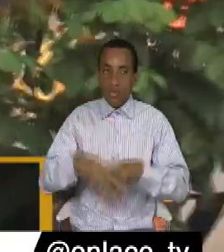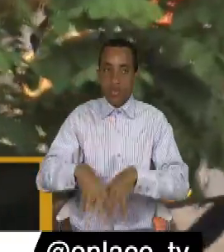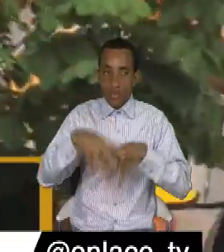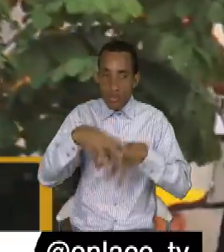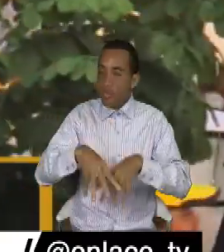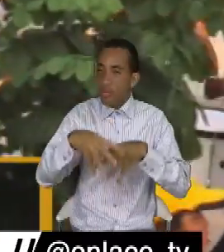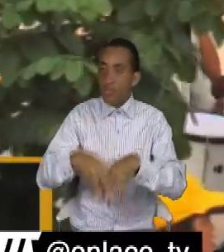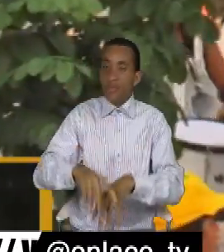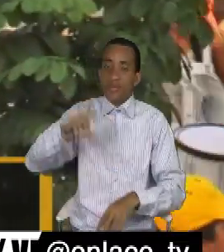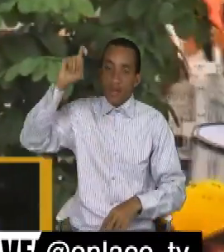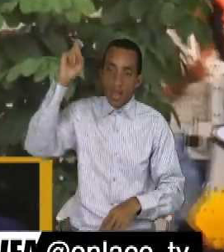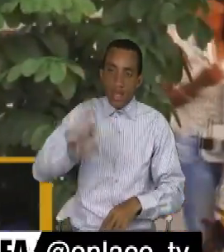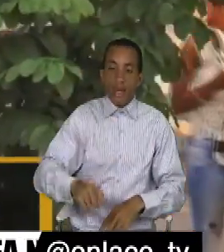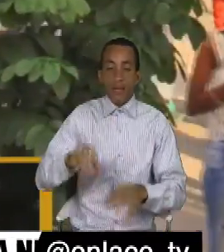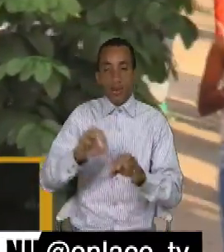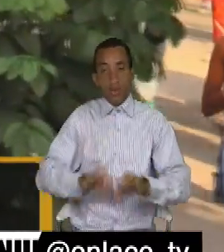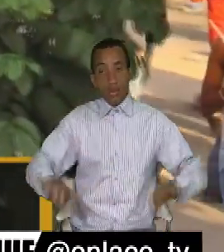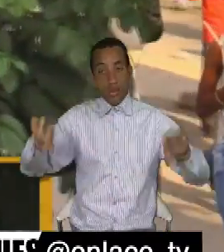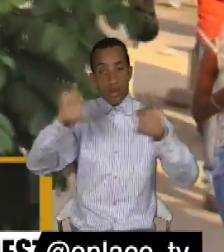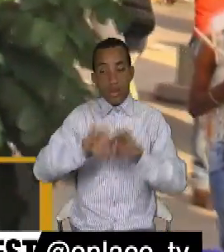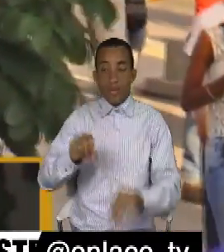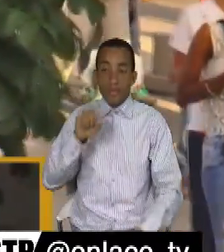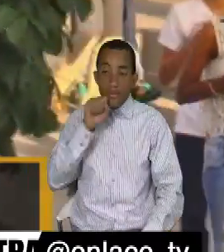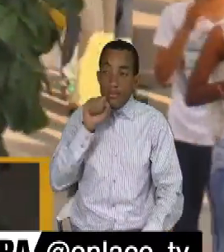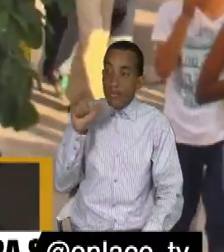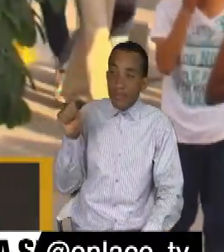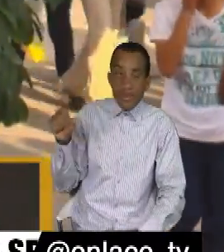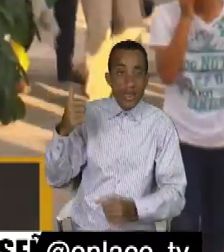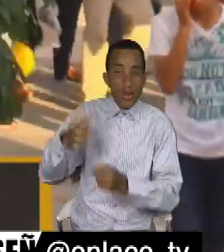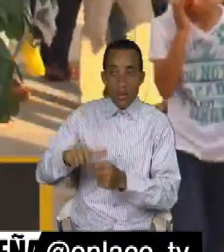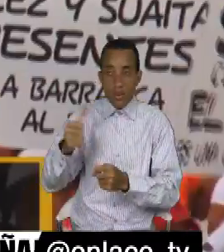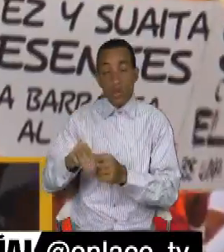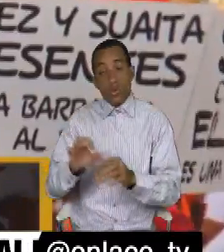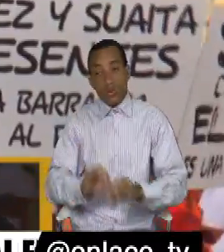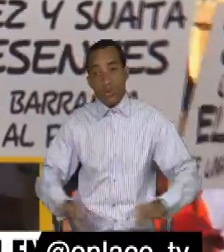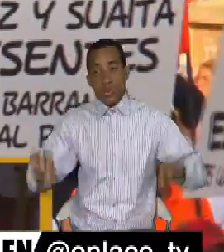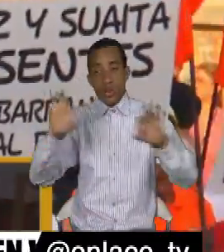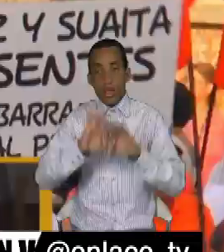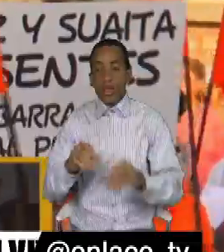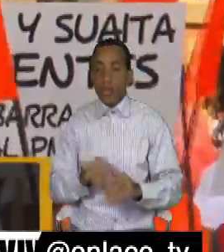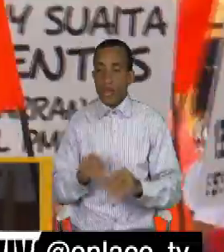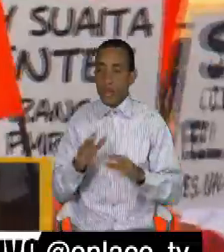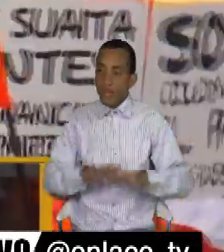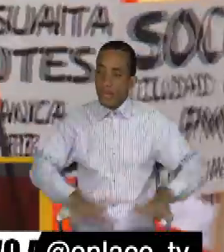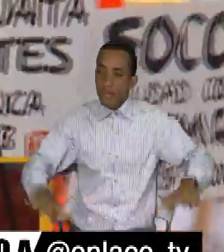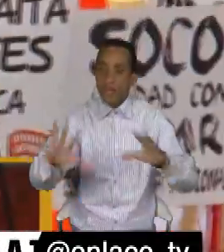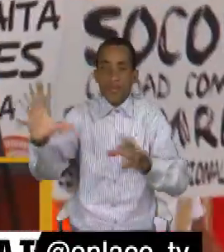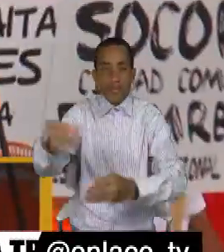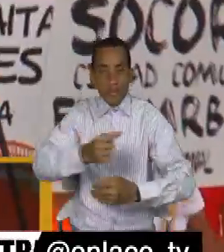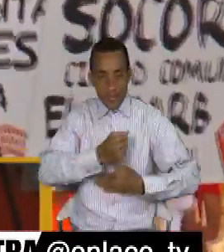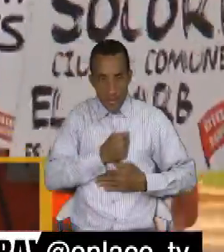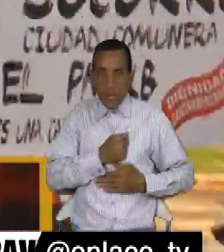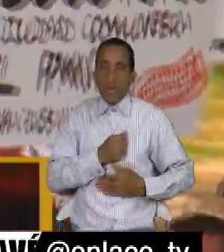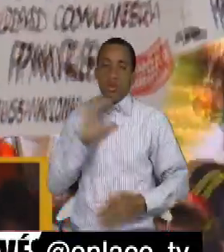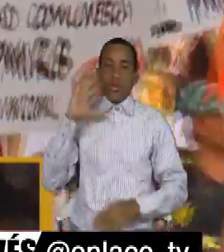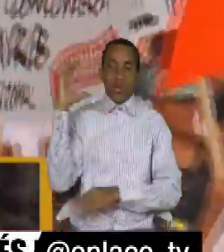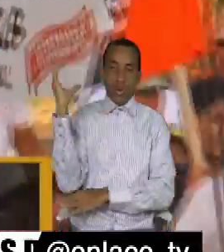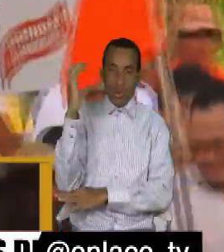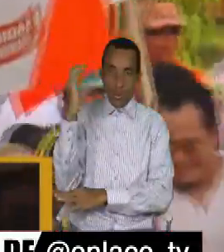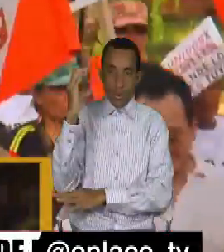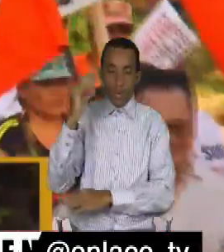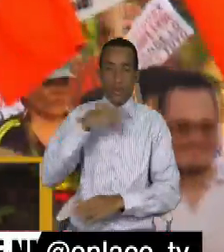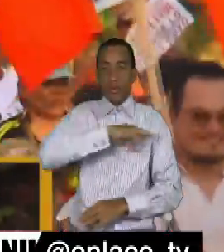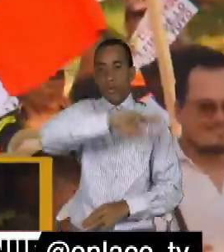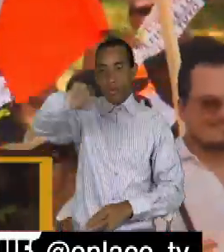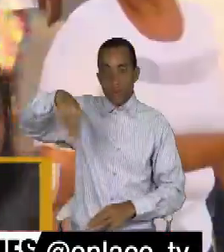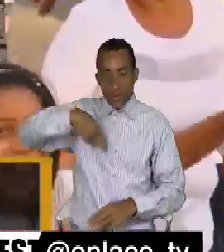refinería aquí en Barranca es importante, porque todos nosotros necesitamos, porque es un patrimonio colombiano que nosotros necesitamos para respaldar